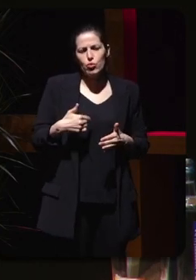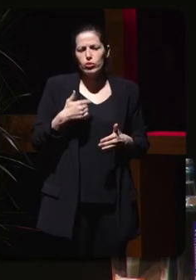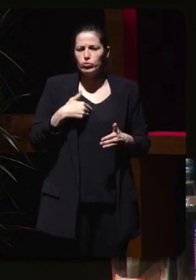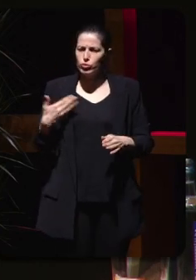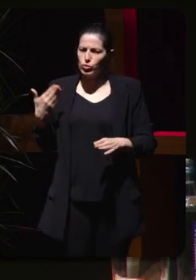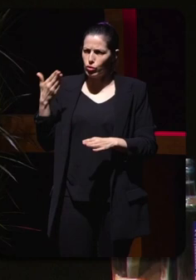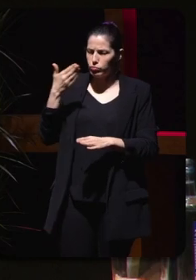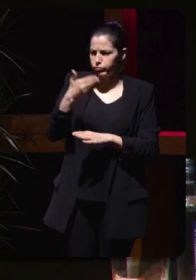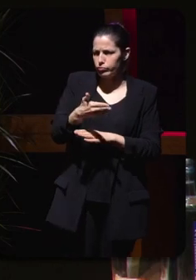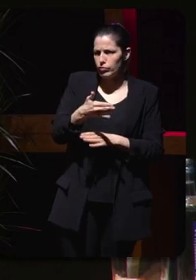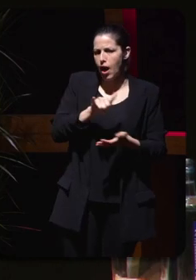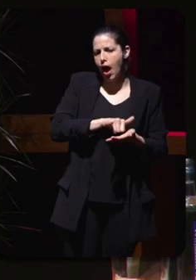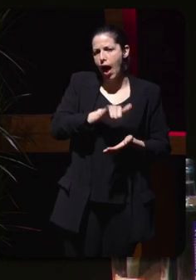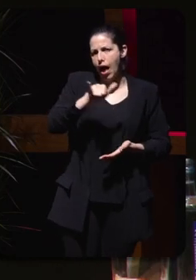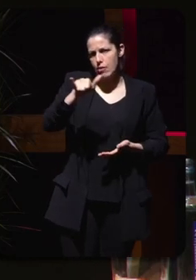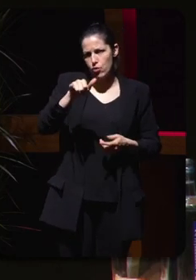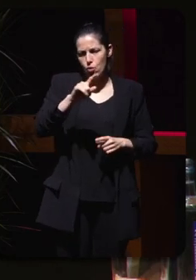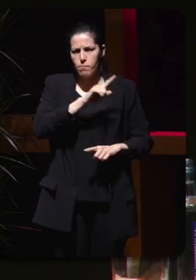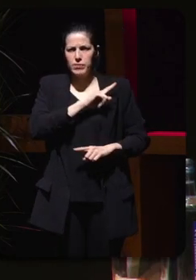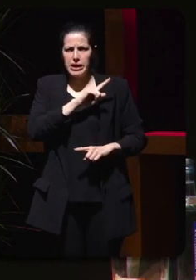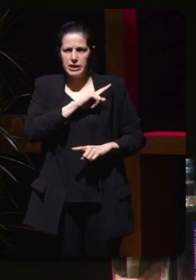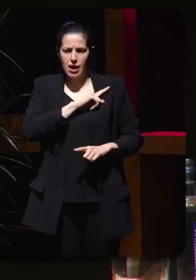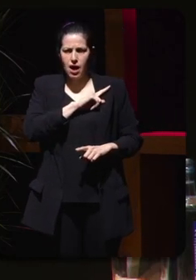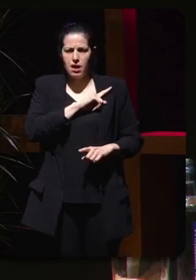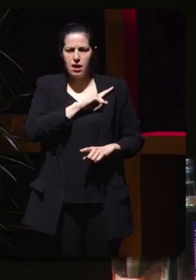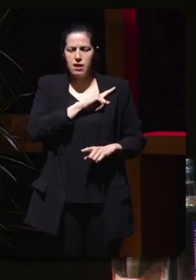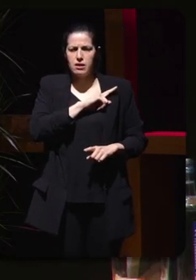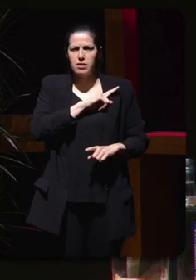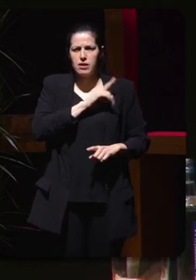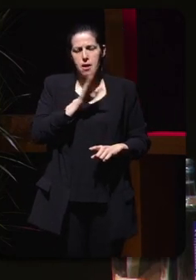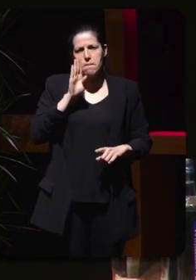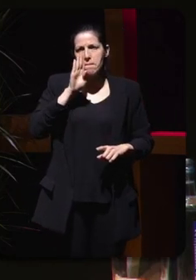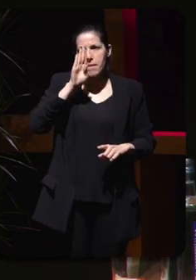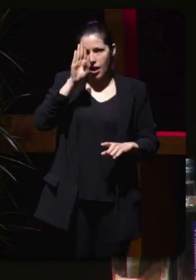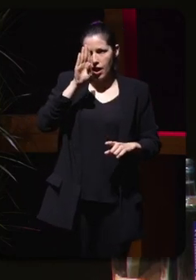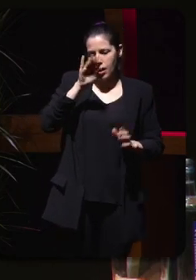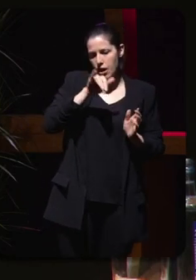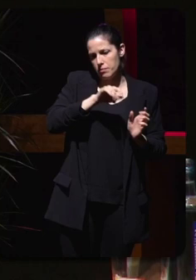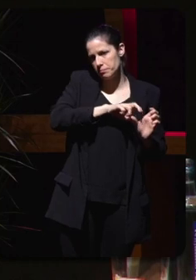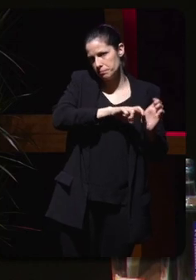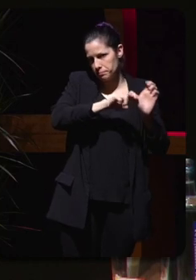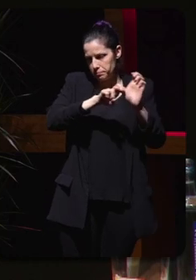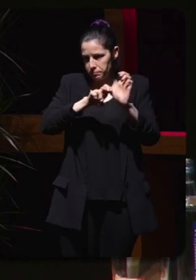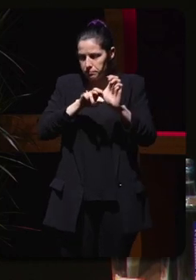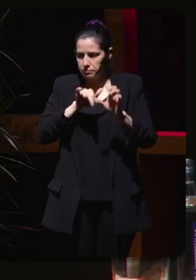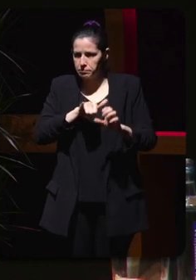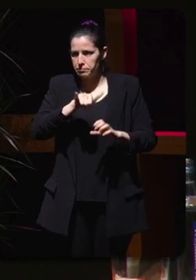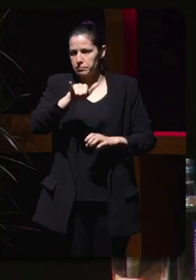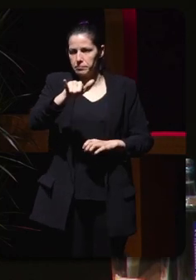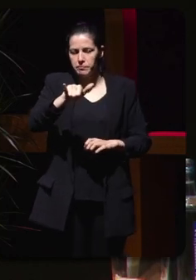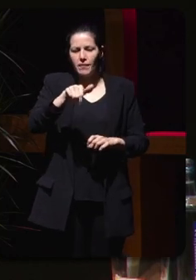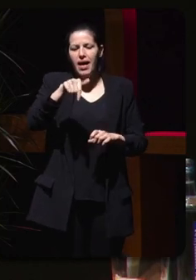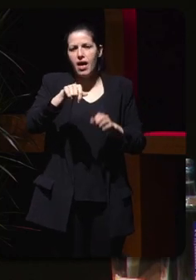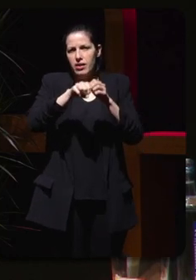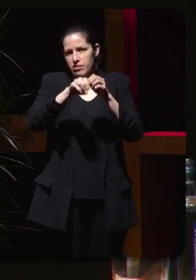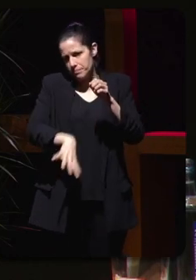montarme en un avión militar belga para sobrevolar la que lanzaban ayuda humanitaria, etc., ¿no? Y